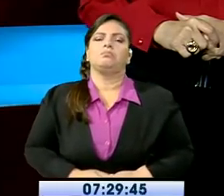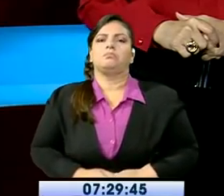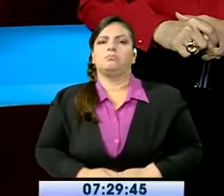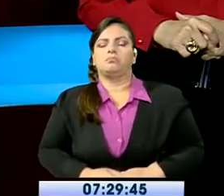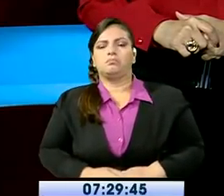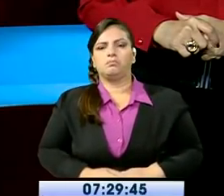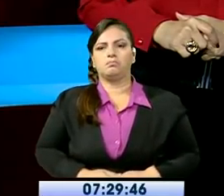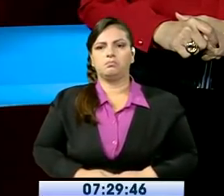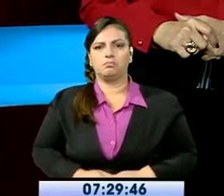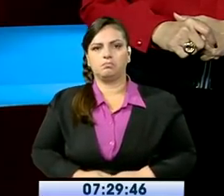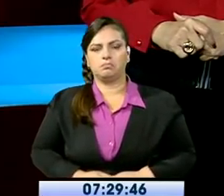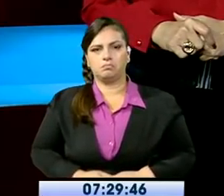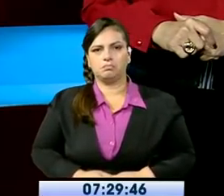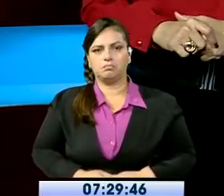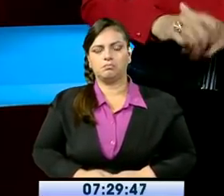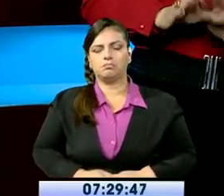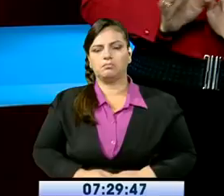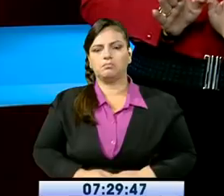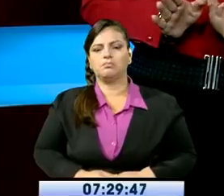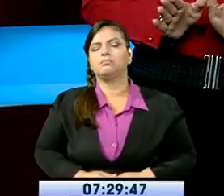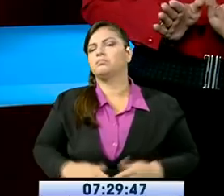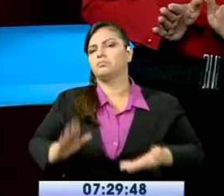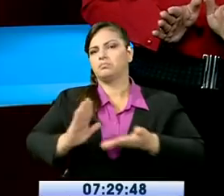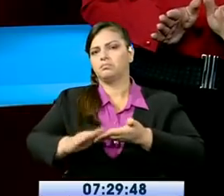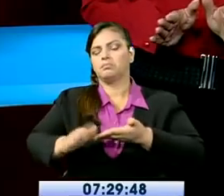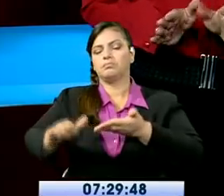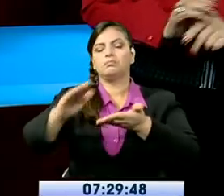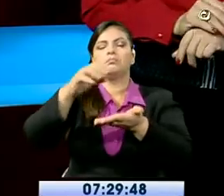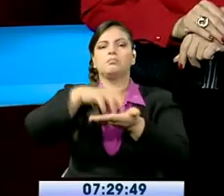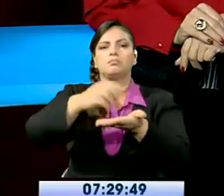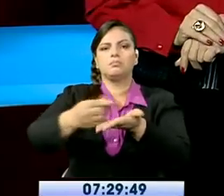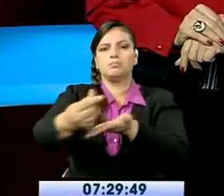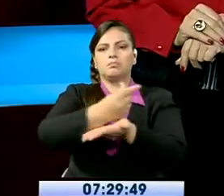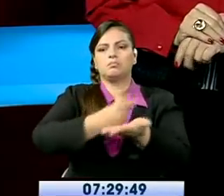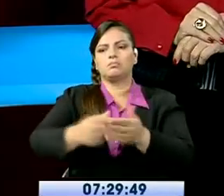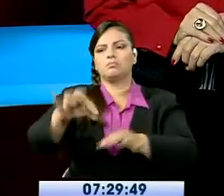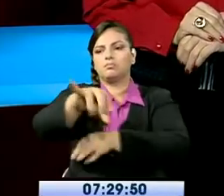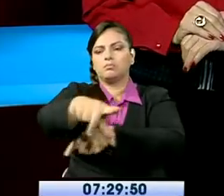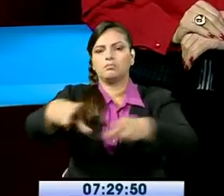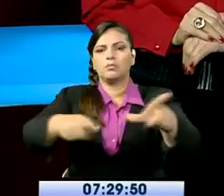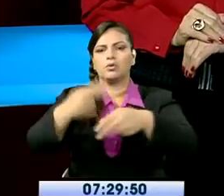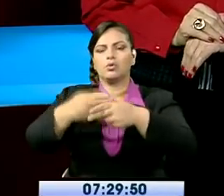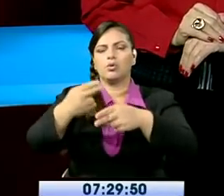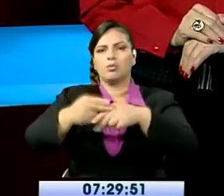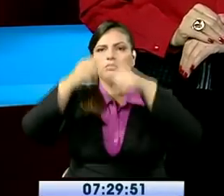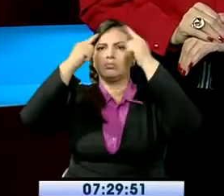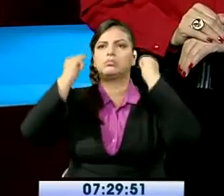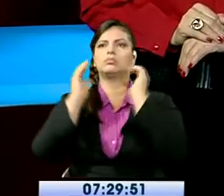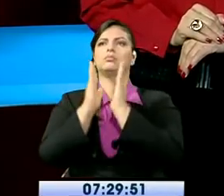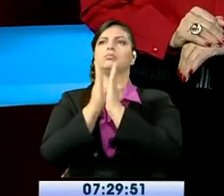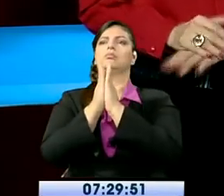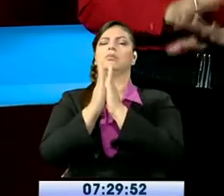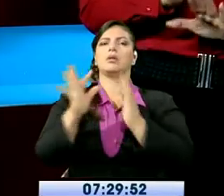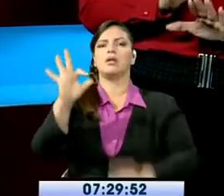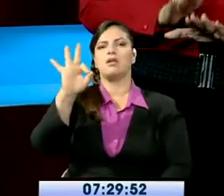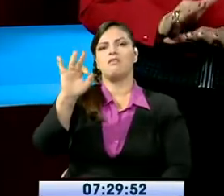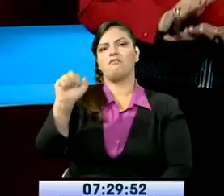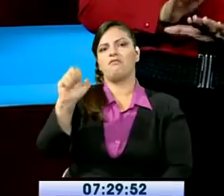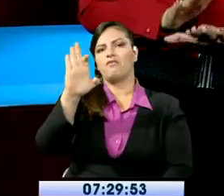Virgen de Fátima, en la provincia del Guayas. Habitantes de la zona aseguran que este tipo de sucesos se